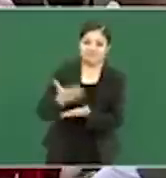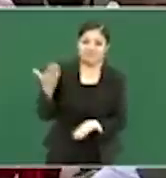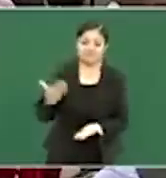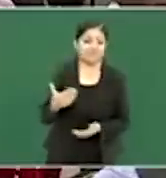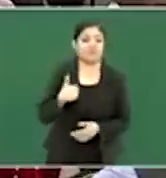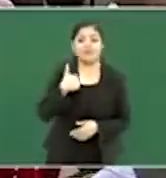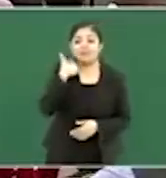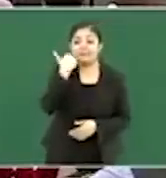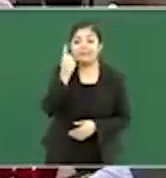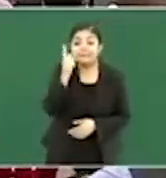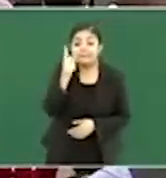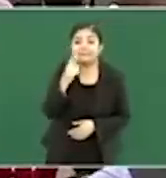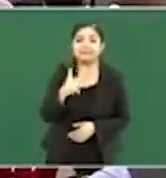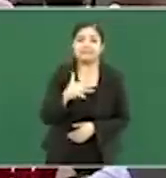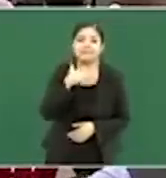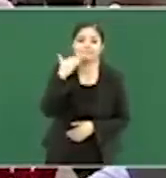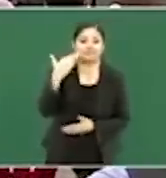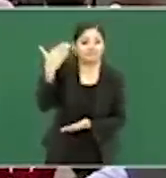acabar con la corrupción,